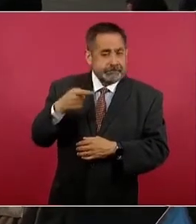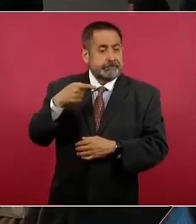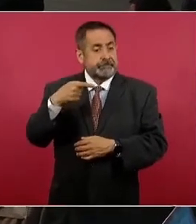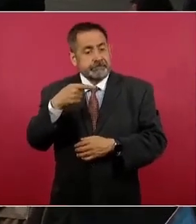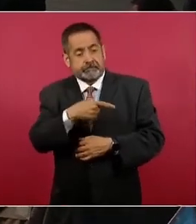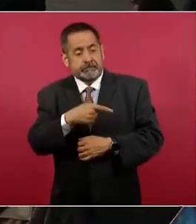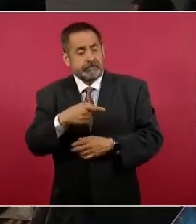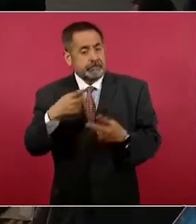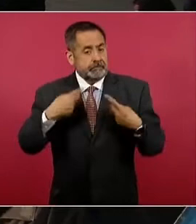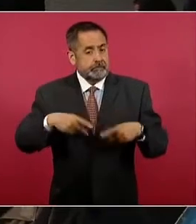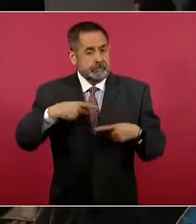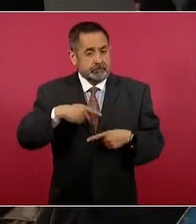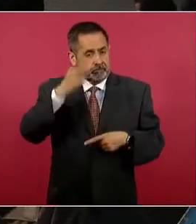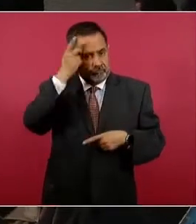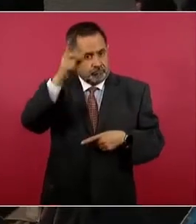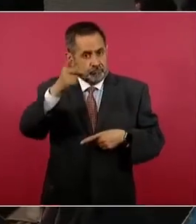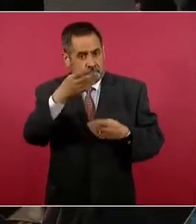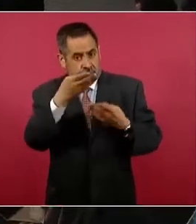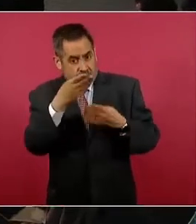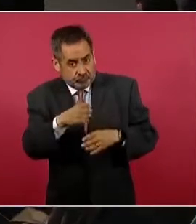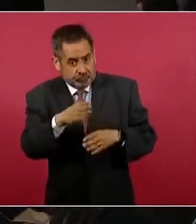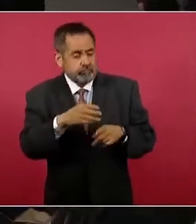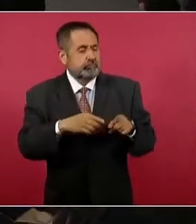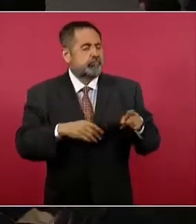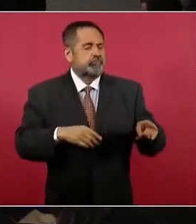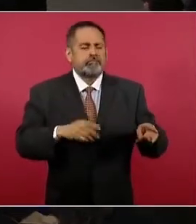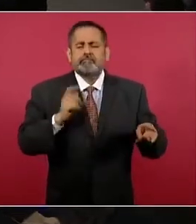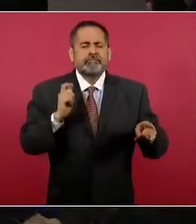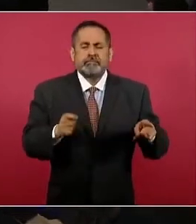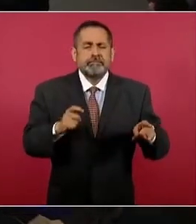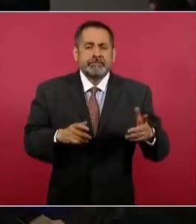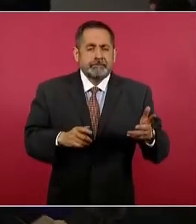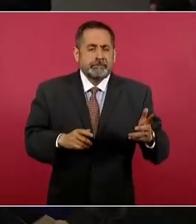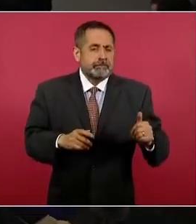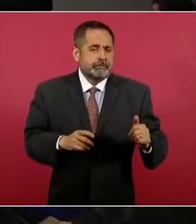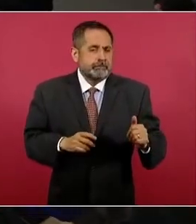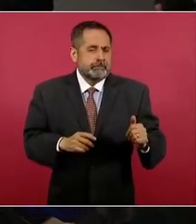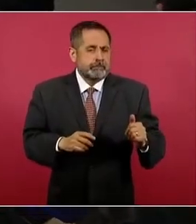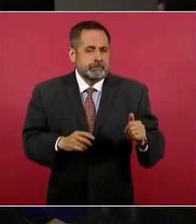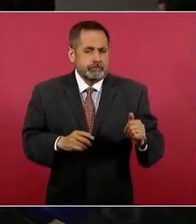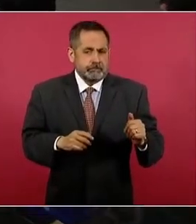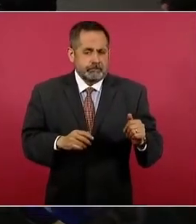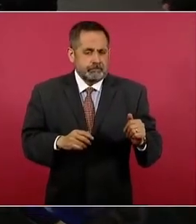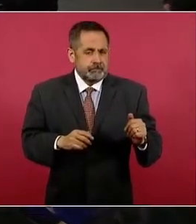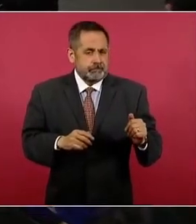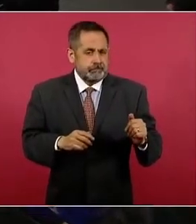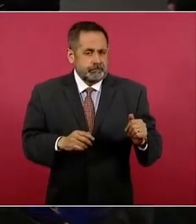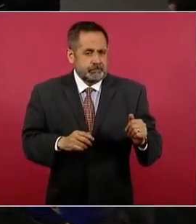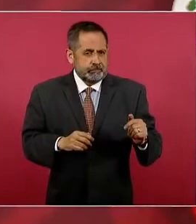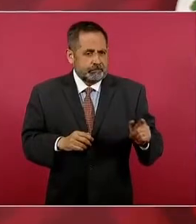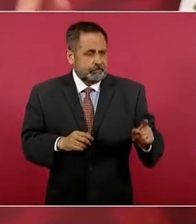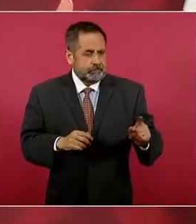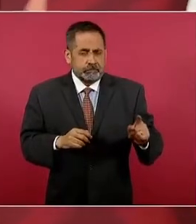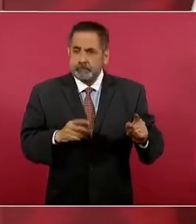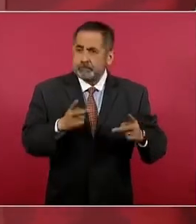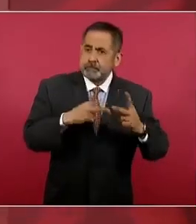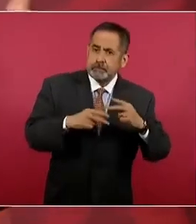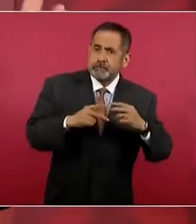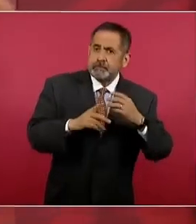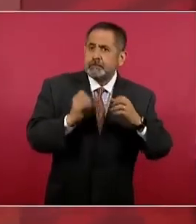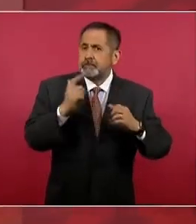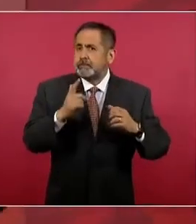es aquel que cuando se enfrenta a una